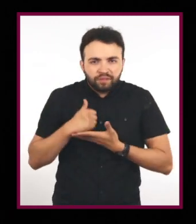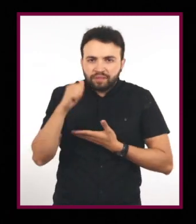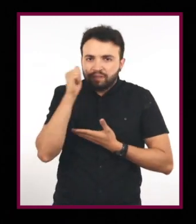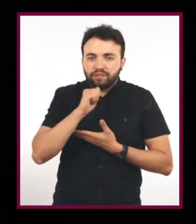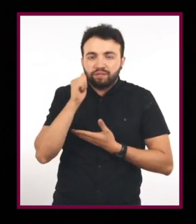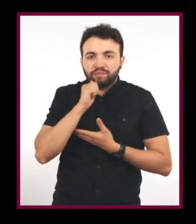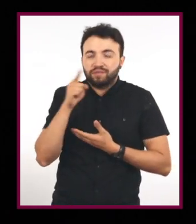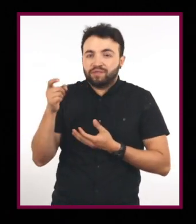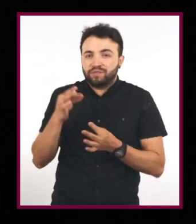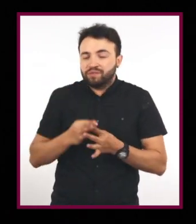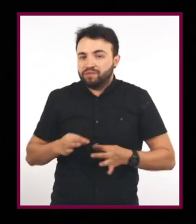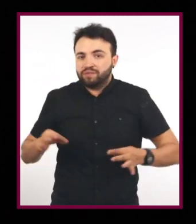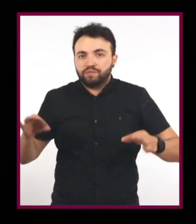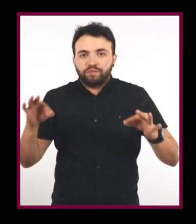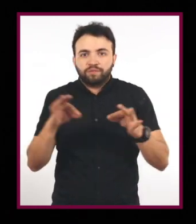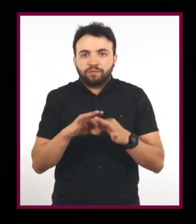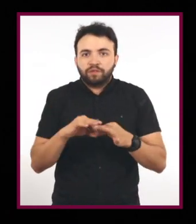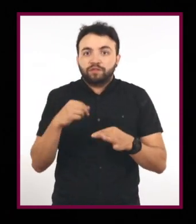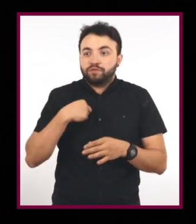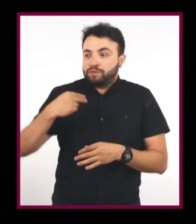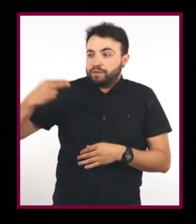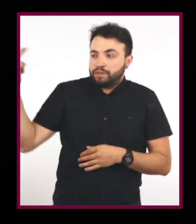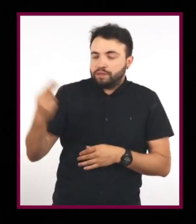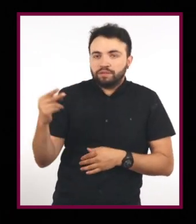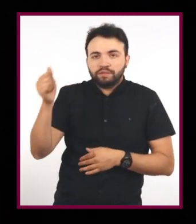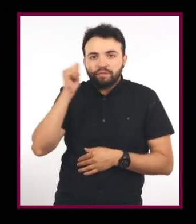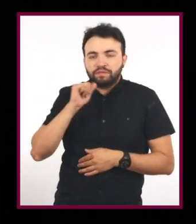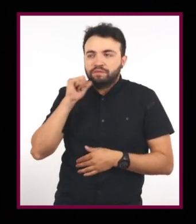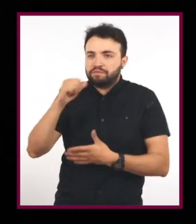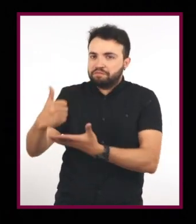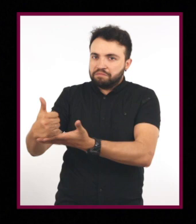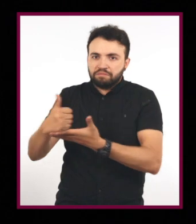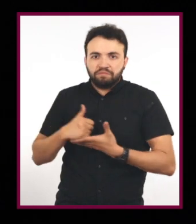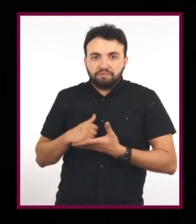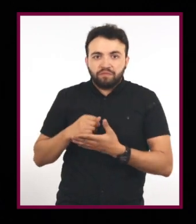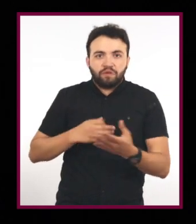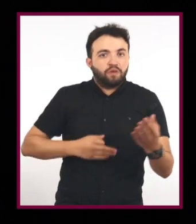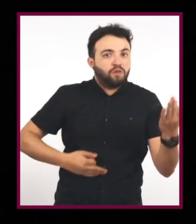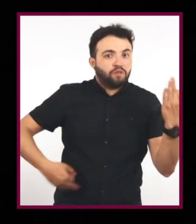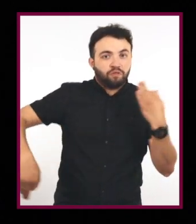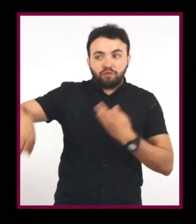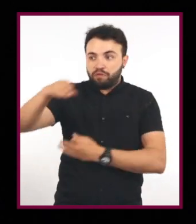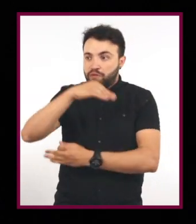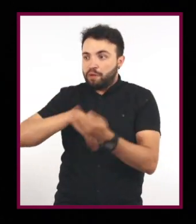Pero lo más importante es su lealtad. Siempre están ahí cuando los necesito.